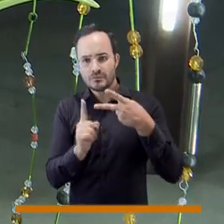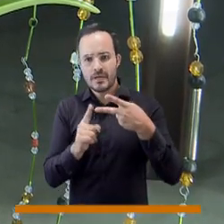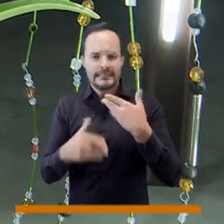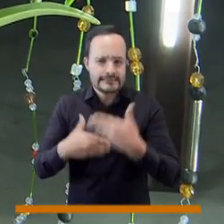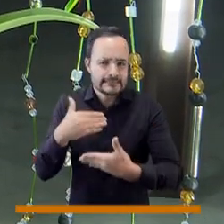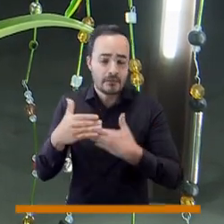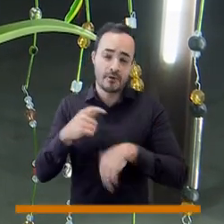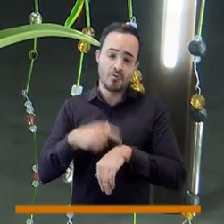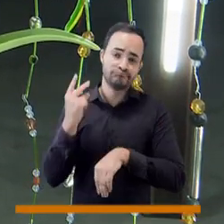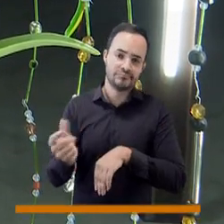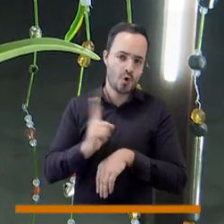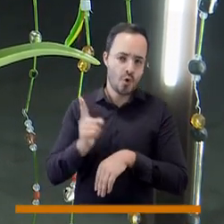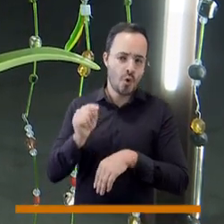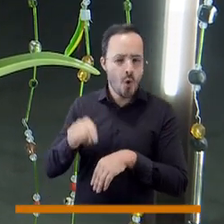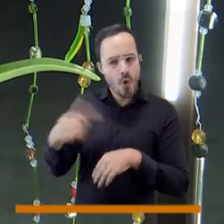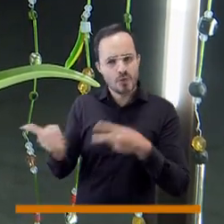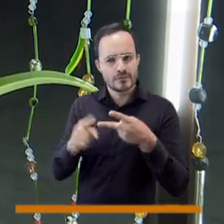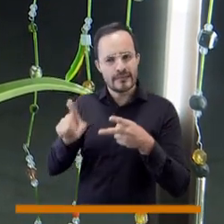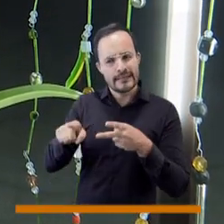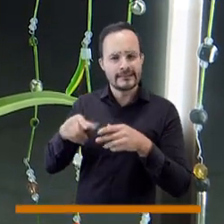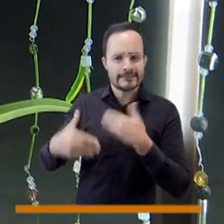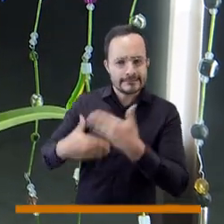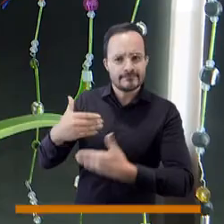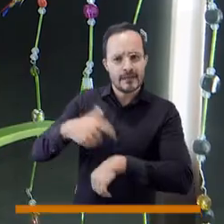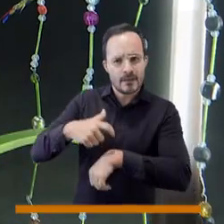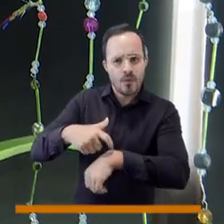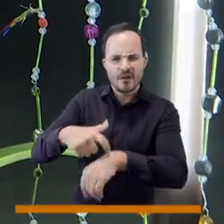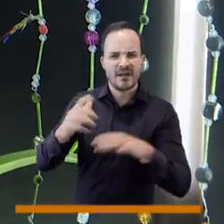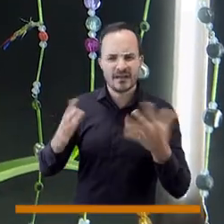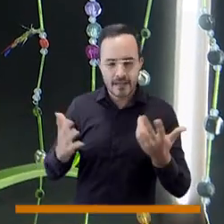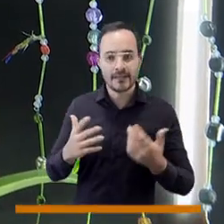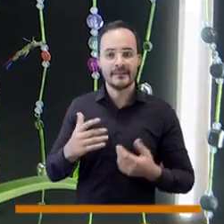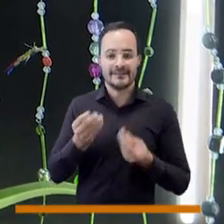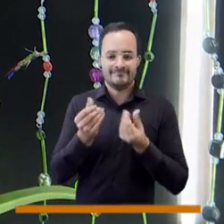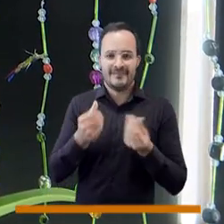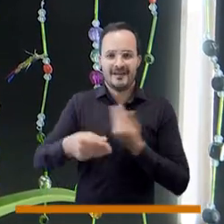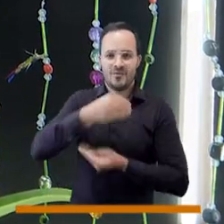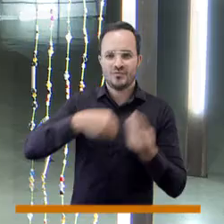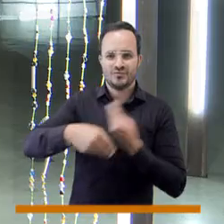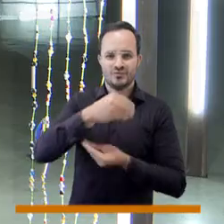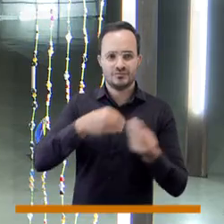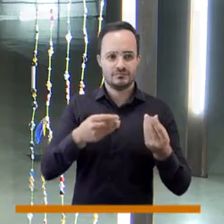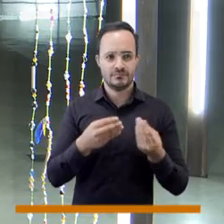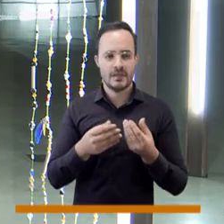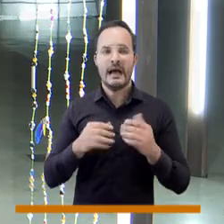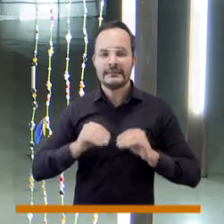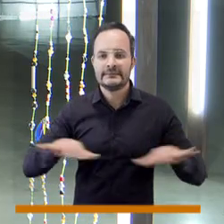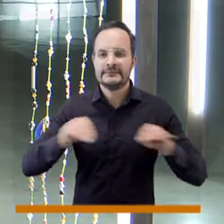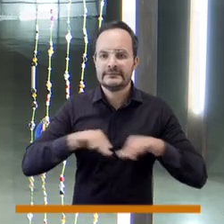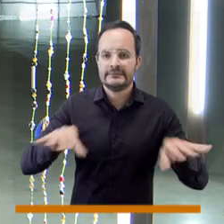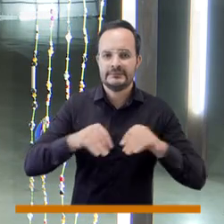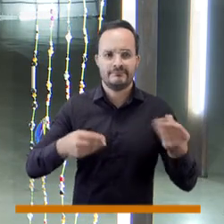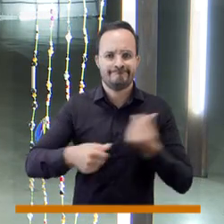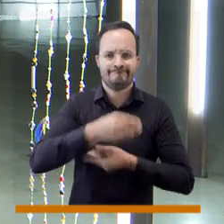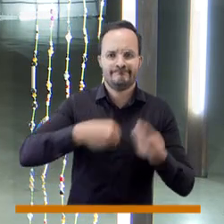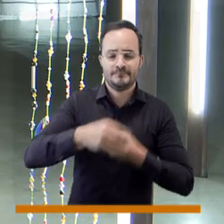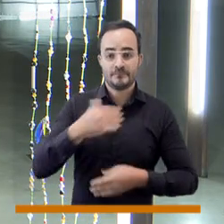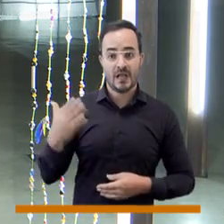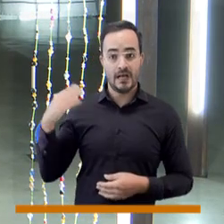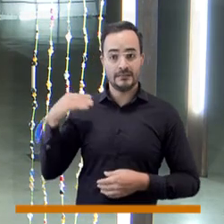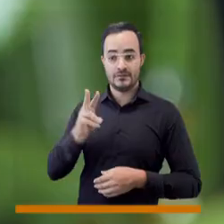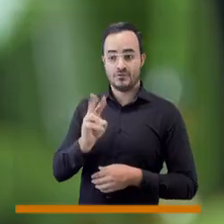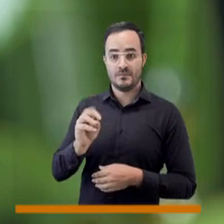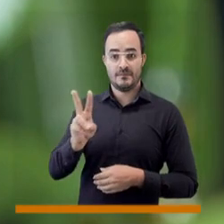que aún se mantiene, y es la recuperación de la capacidad de generación de ingresos del museo, que durante los